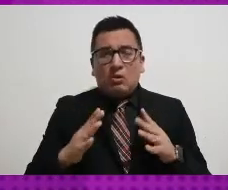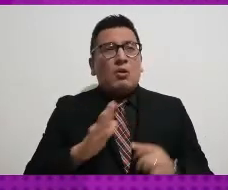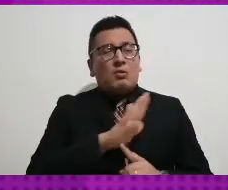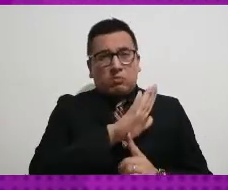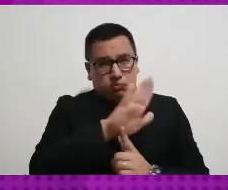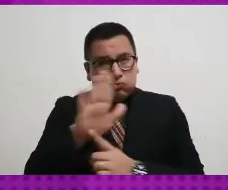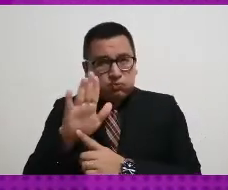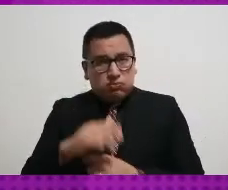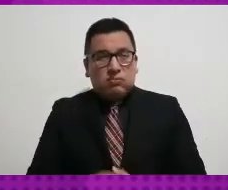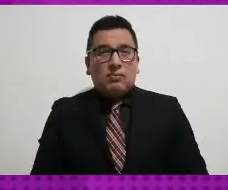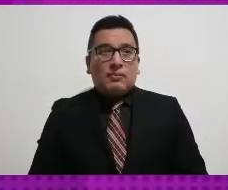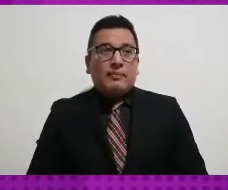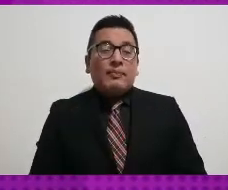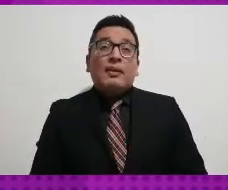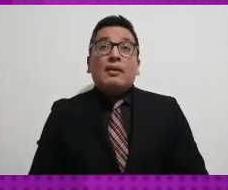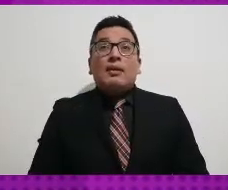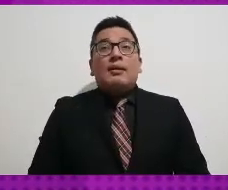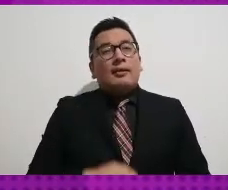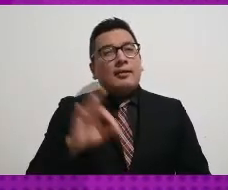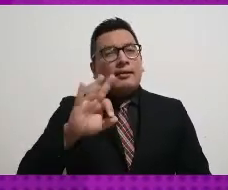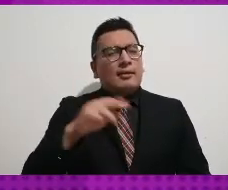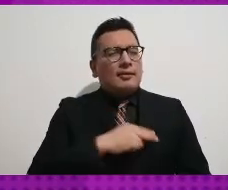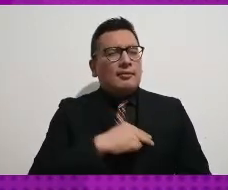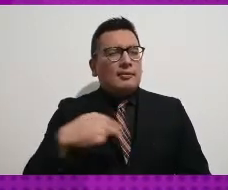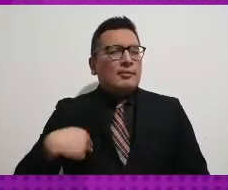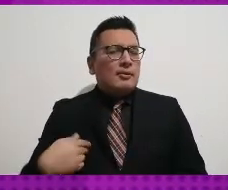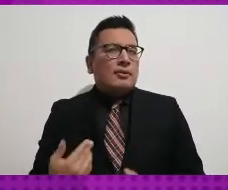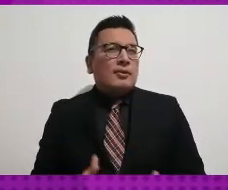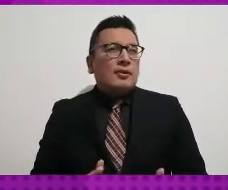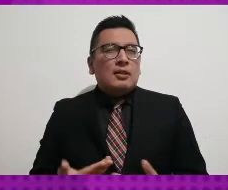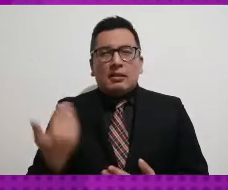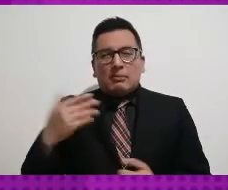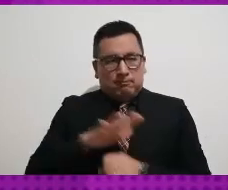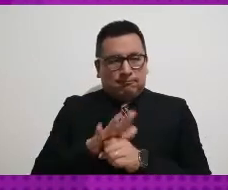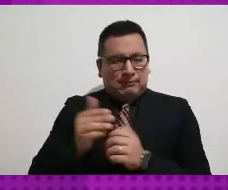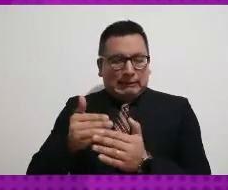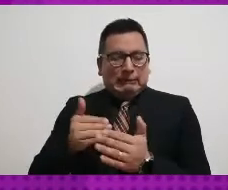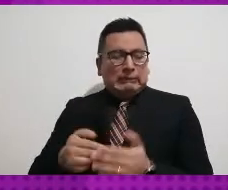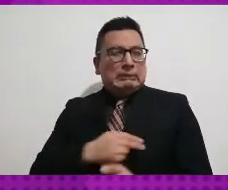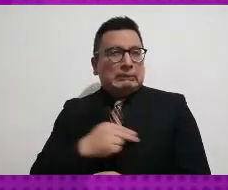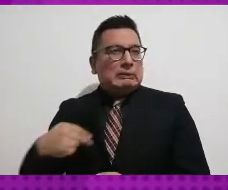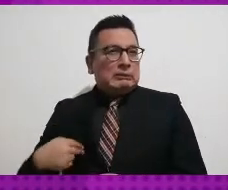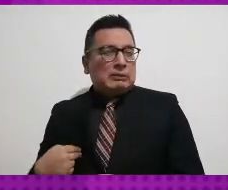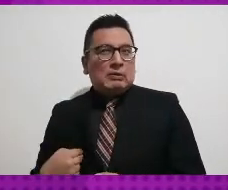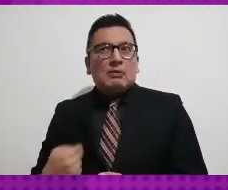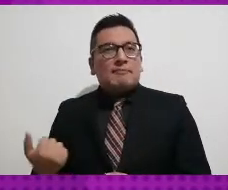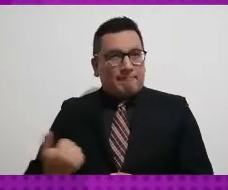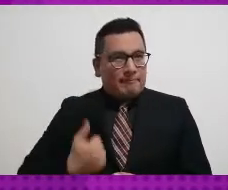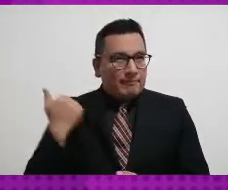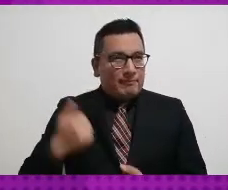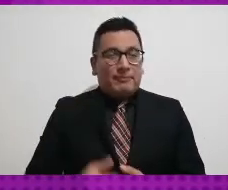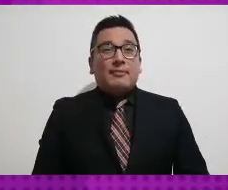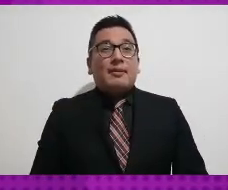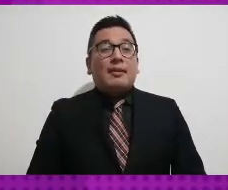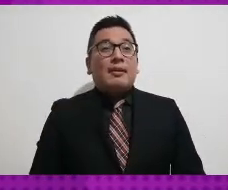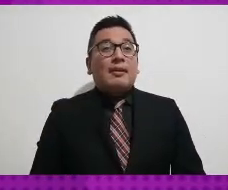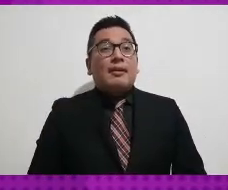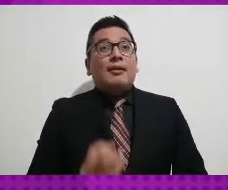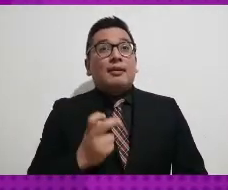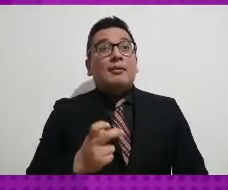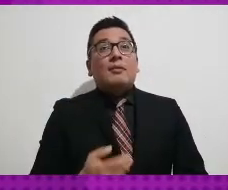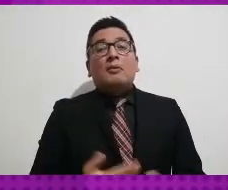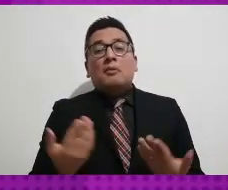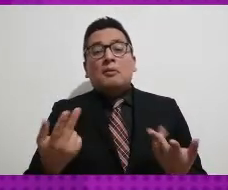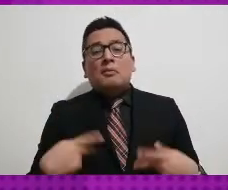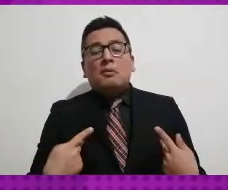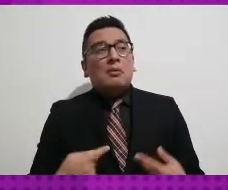vez nos adelantamos a la pandemia porque, bueno, con estos procesos electorales que se han realizado en medio de la pandemia, el ciudadano, pues,